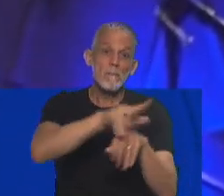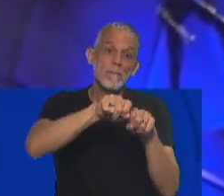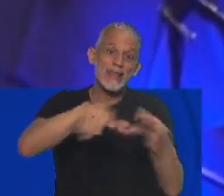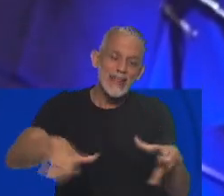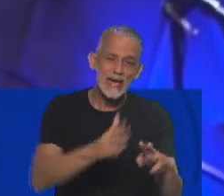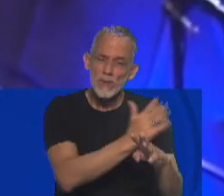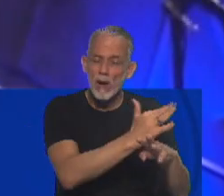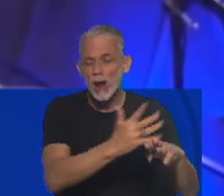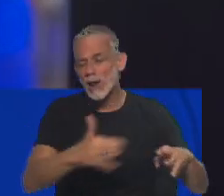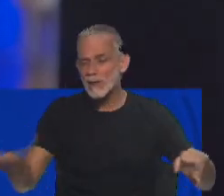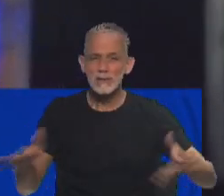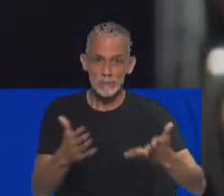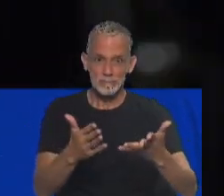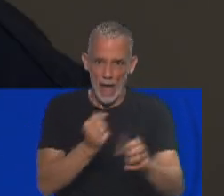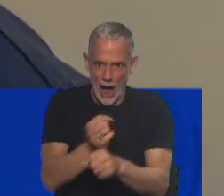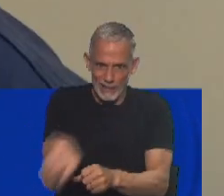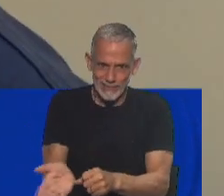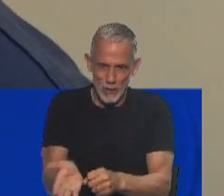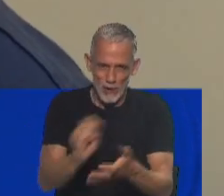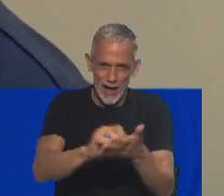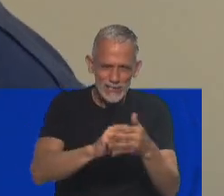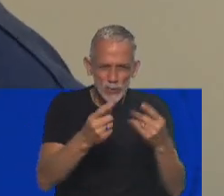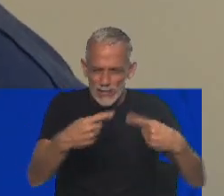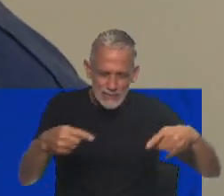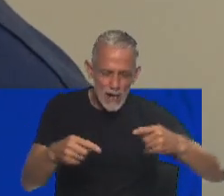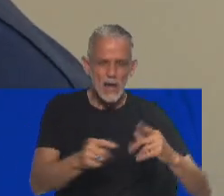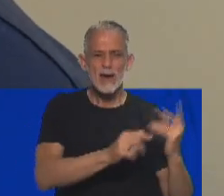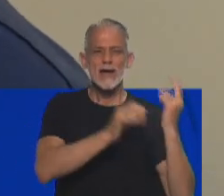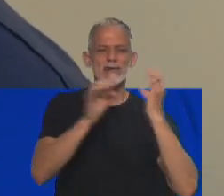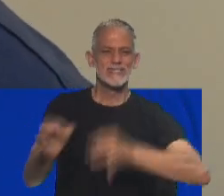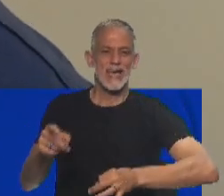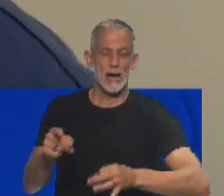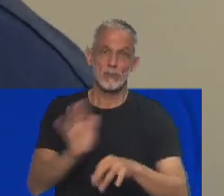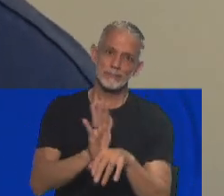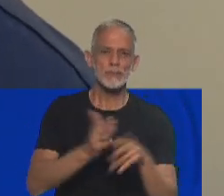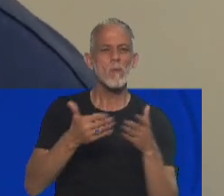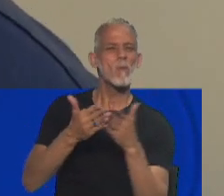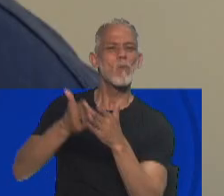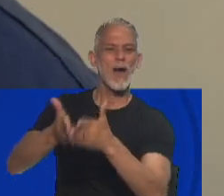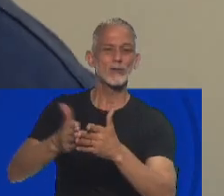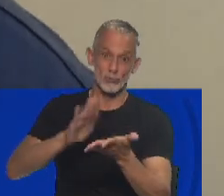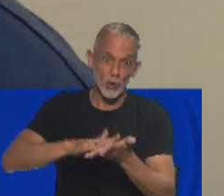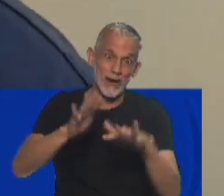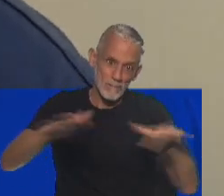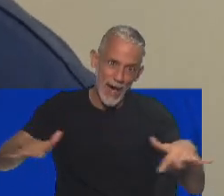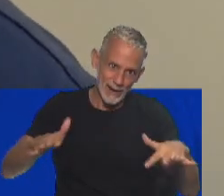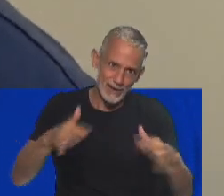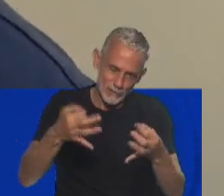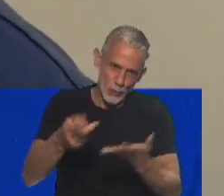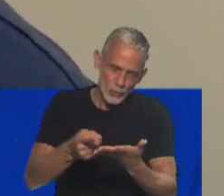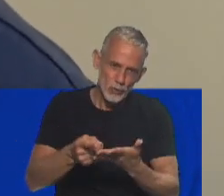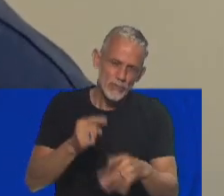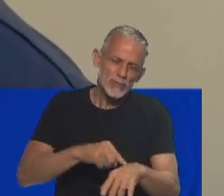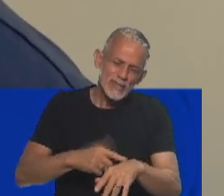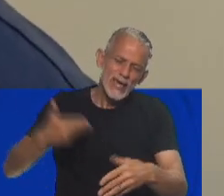medio, pasaron un montón de cosas. Y logramos llegar al puerto con un disco sobre el mar que nos llevó eso, mucho